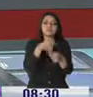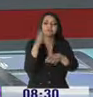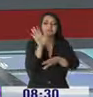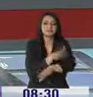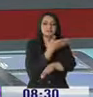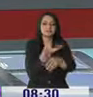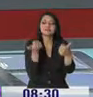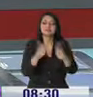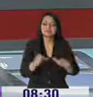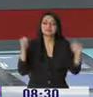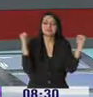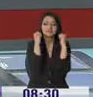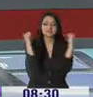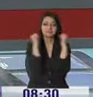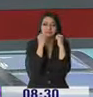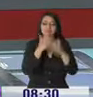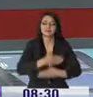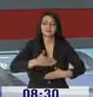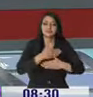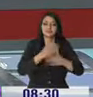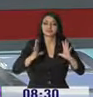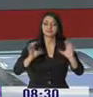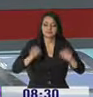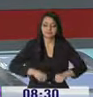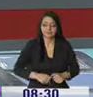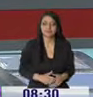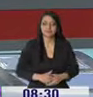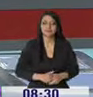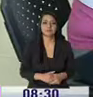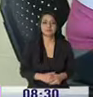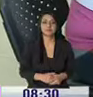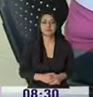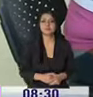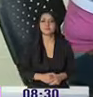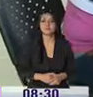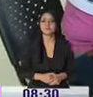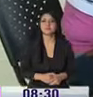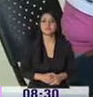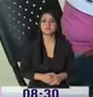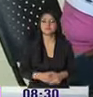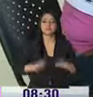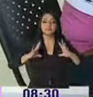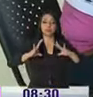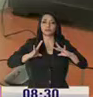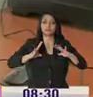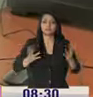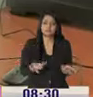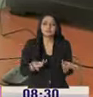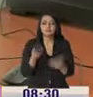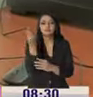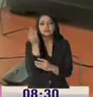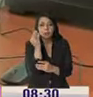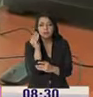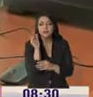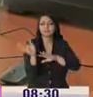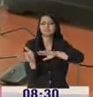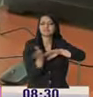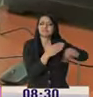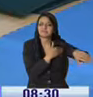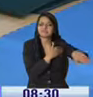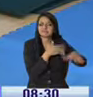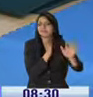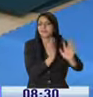hacer ejercicio y disfrutar de las vacaciones. Miremos. Las vacaciones son un tiempo para que los chicos dejen de lado las materias habituales